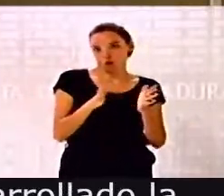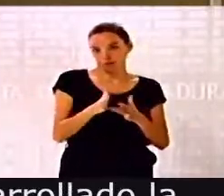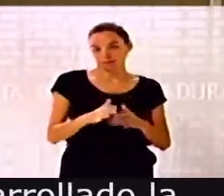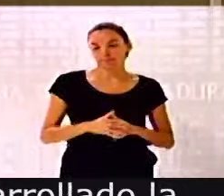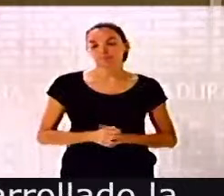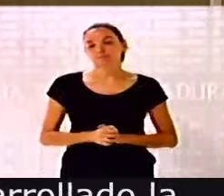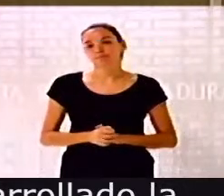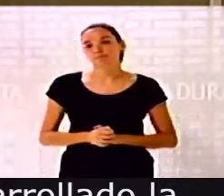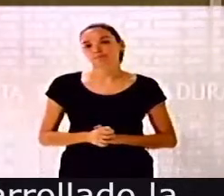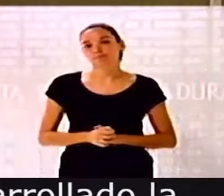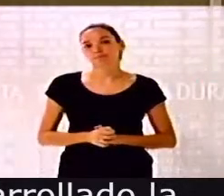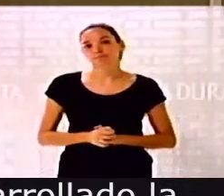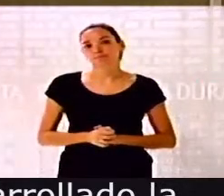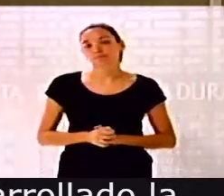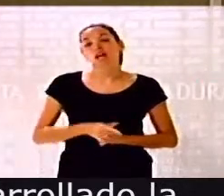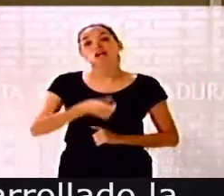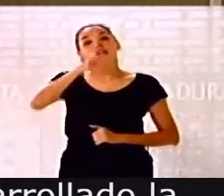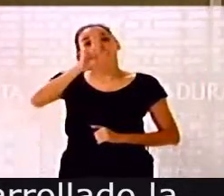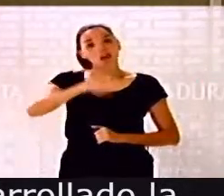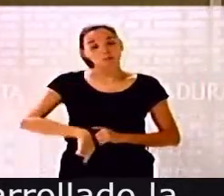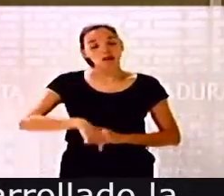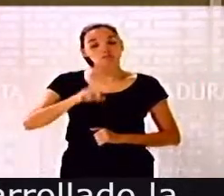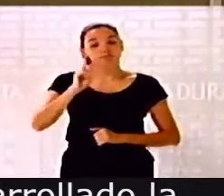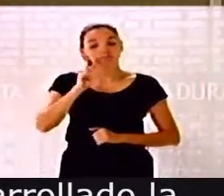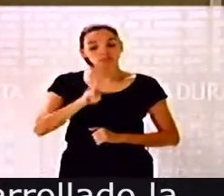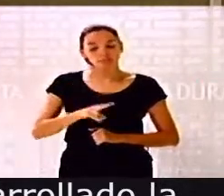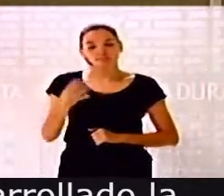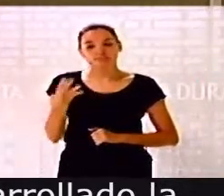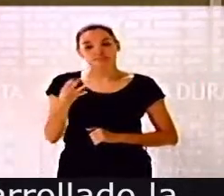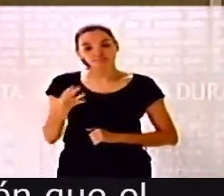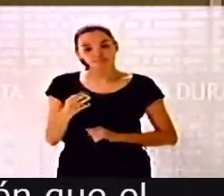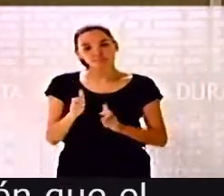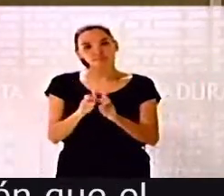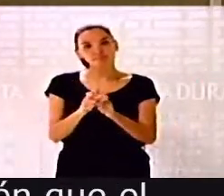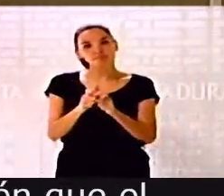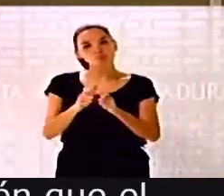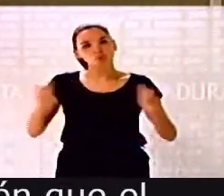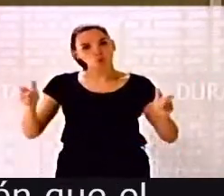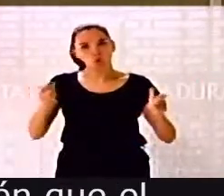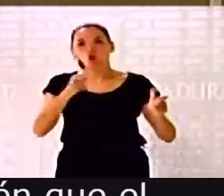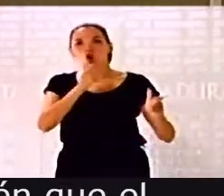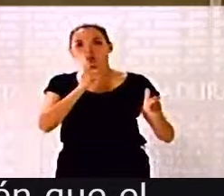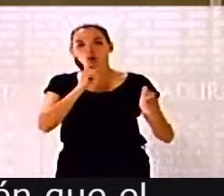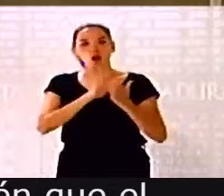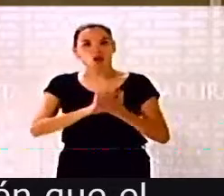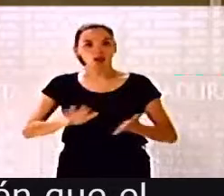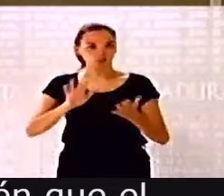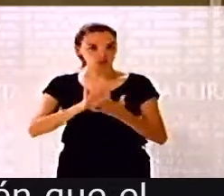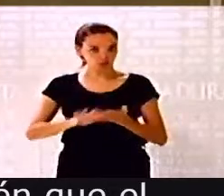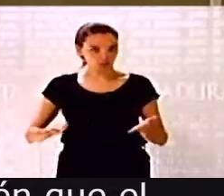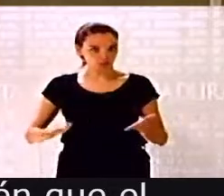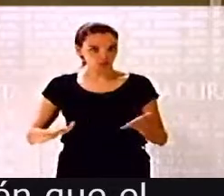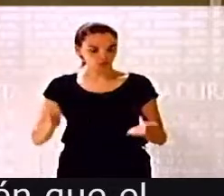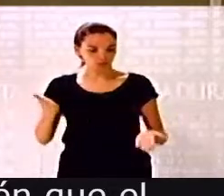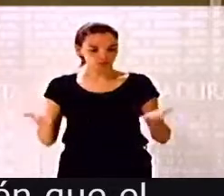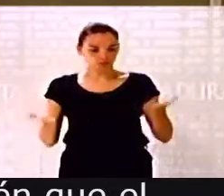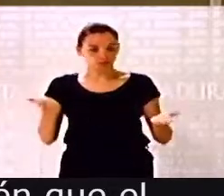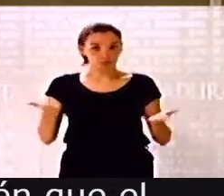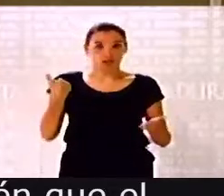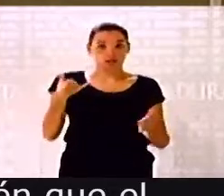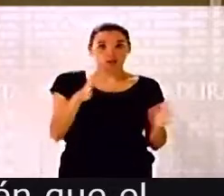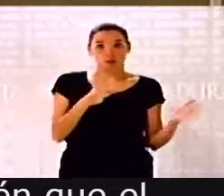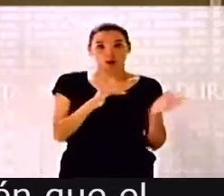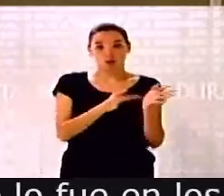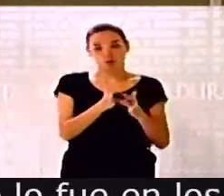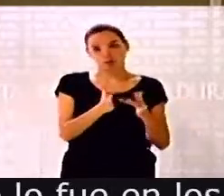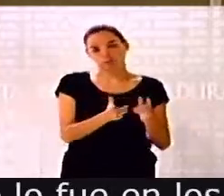Estamos viendo también que el crecimiento de esta segunda oleada es más lento que lo fue en los meses de marzo